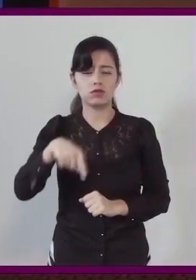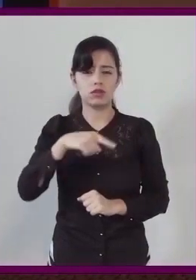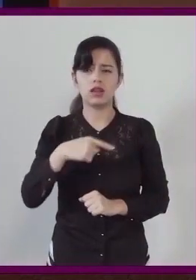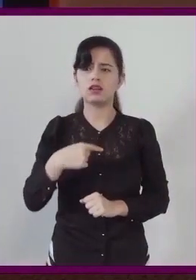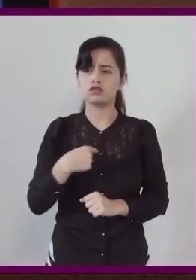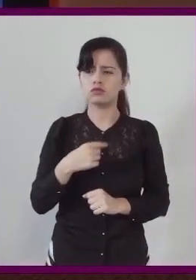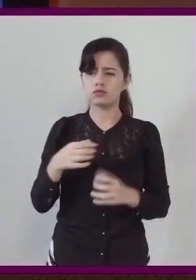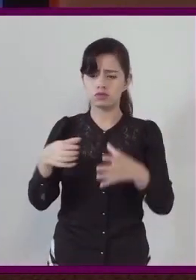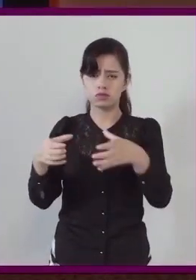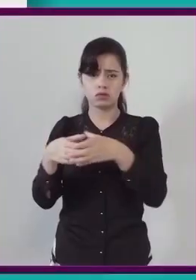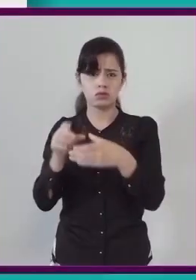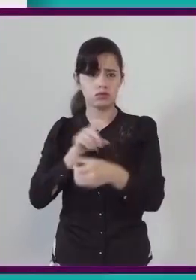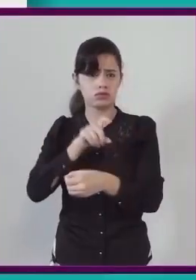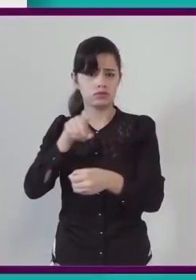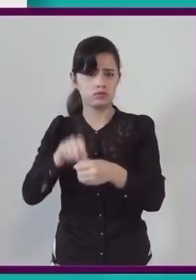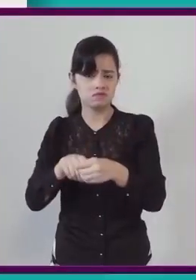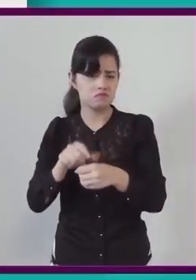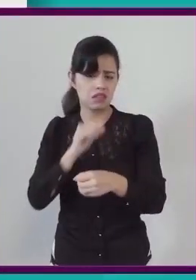literalmente nos